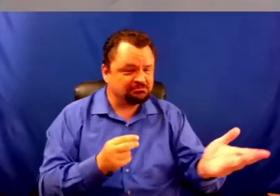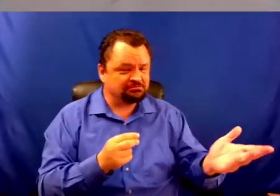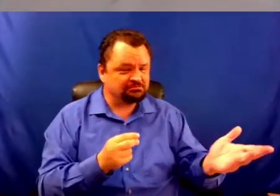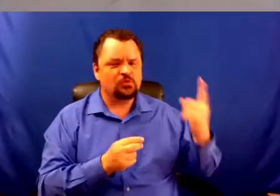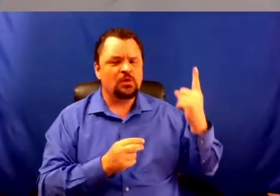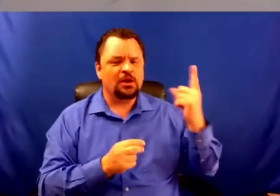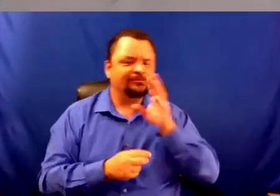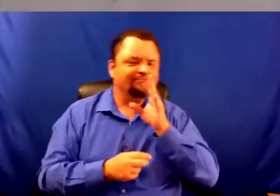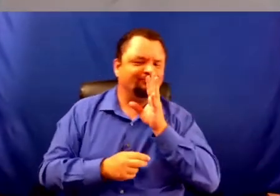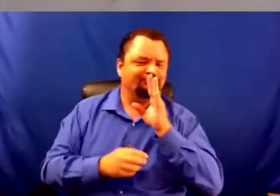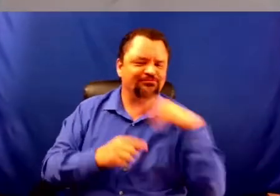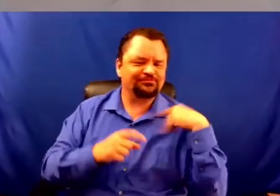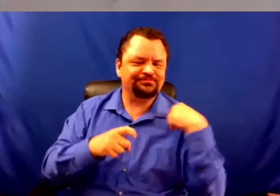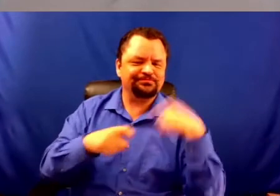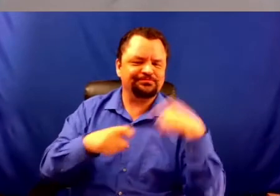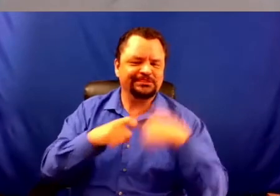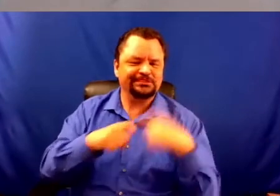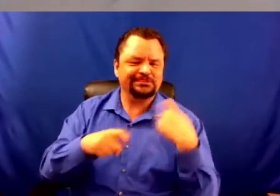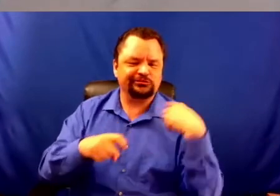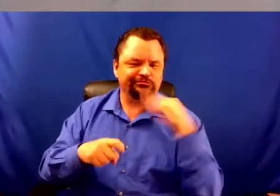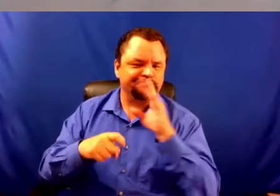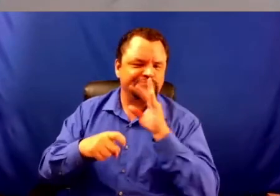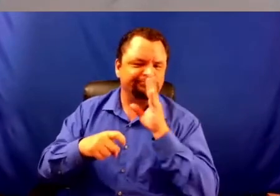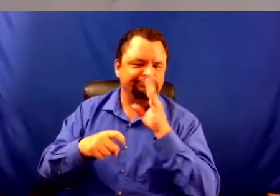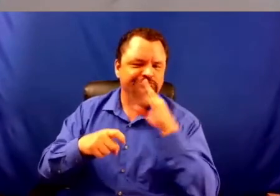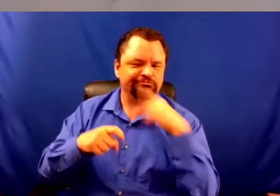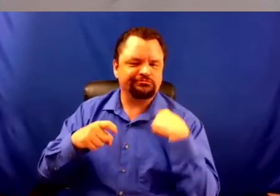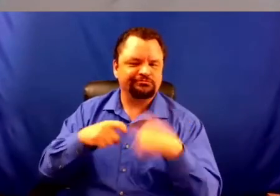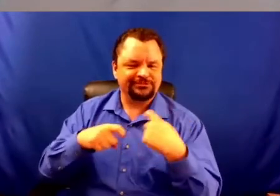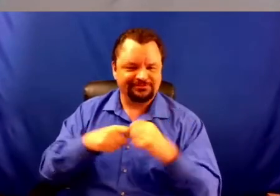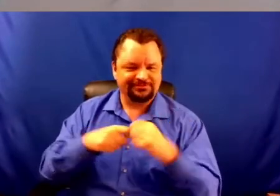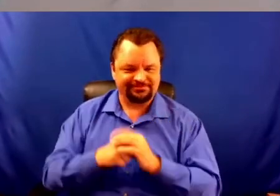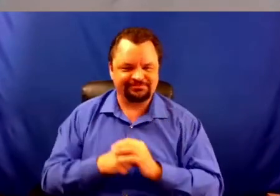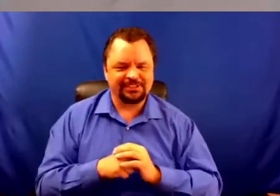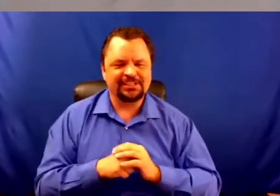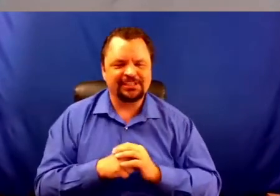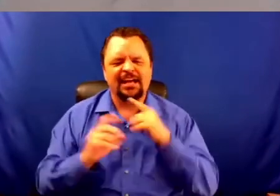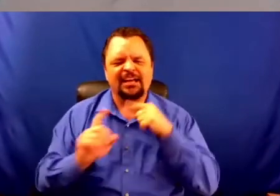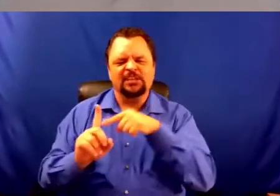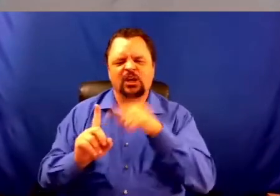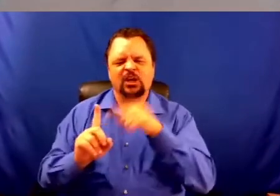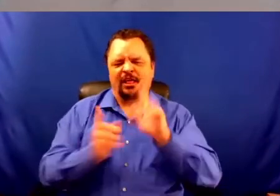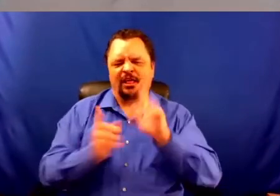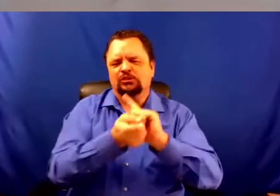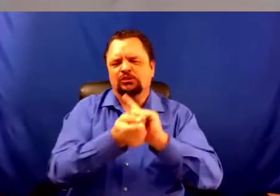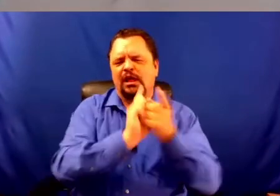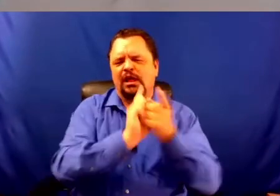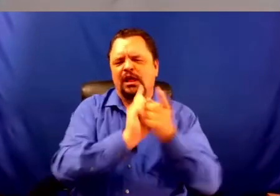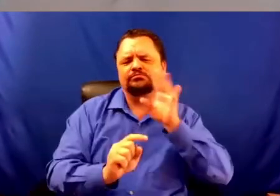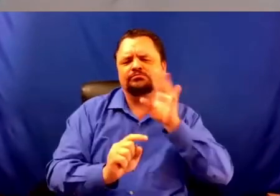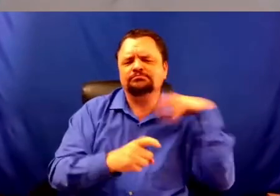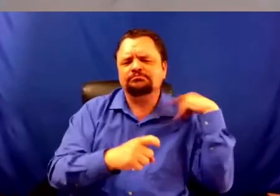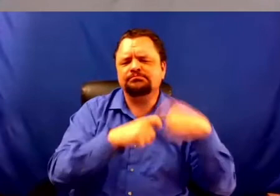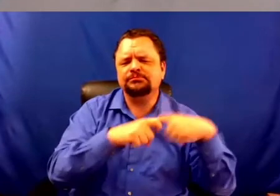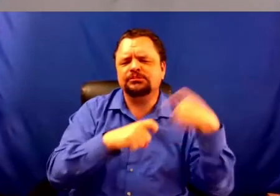¿Quieres decir algo y yo te traduzco? Sí, solo I quiero, will translate for her, Okay, okay? thank you. quiero como dar